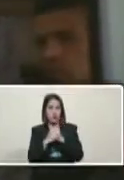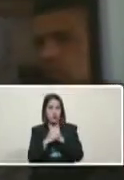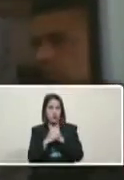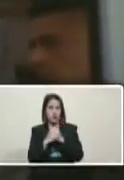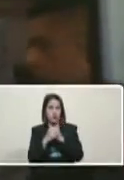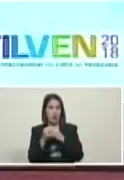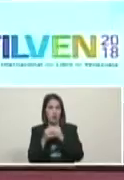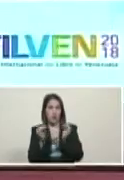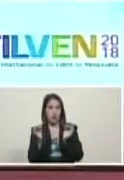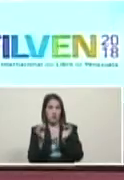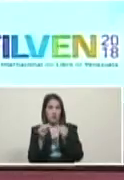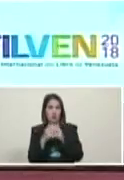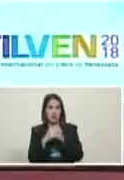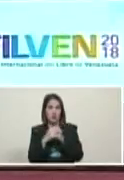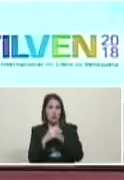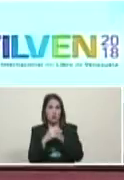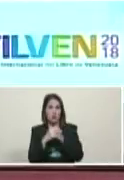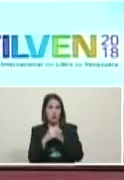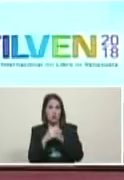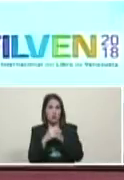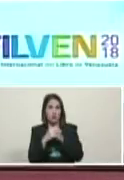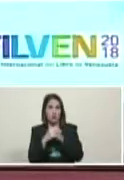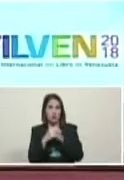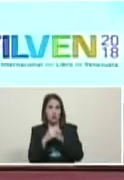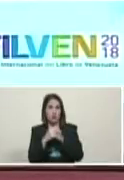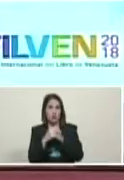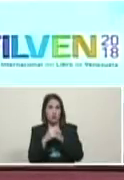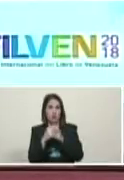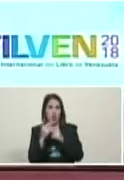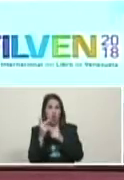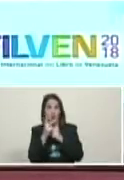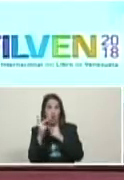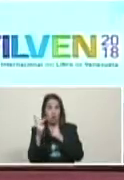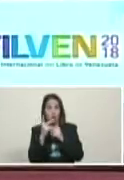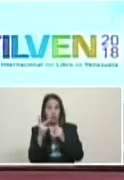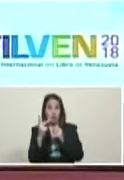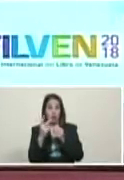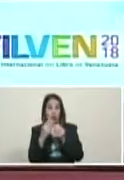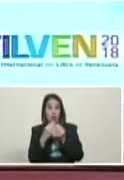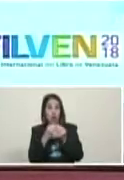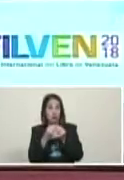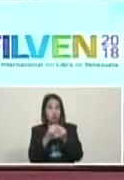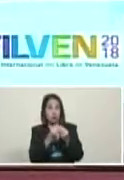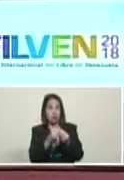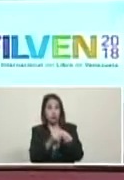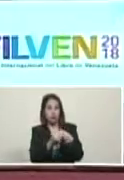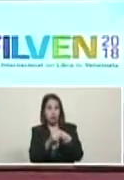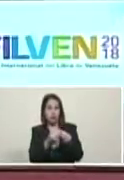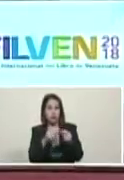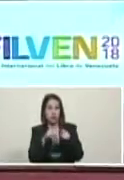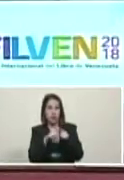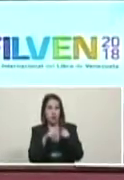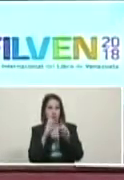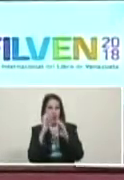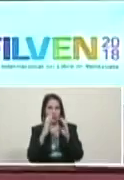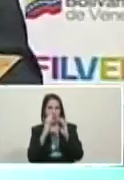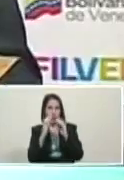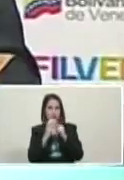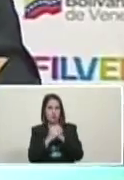Perfecto. ¿Cómo es que llaman? El dúo dinámico de la comunicación y la